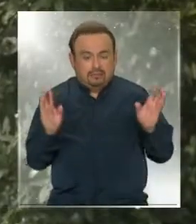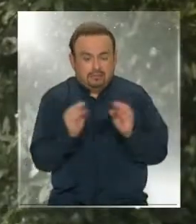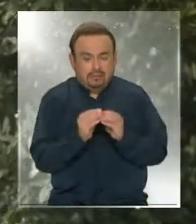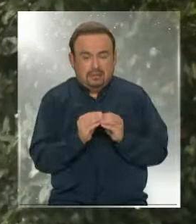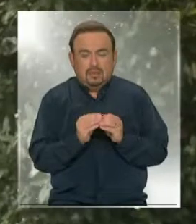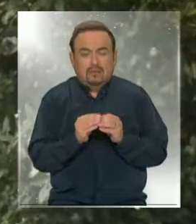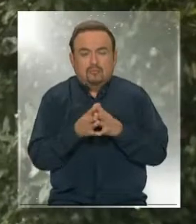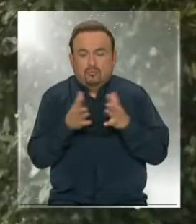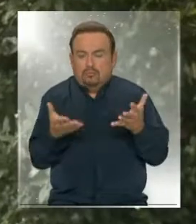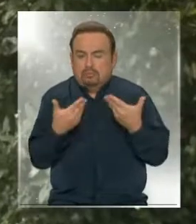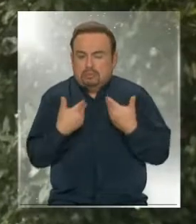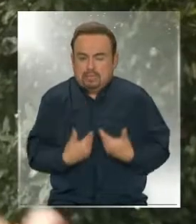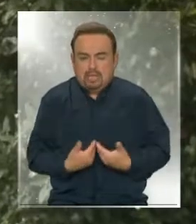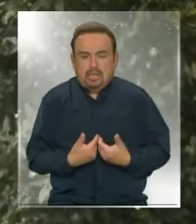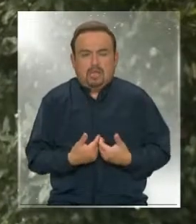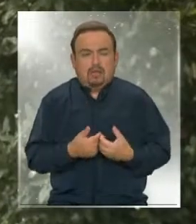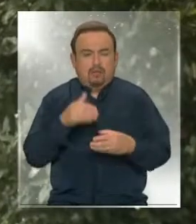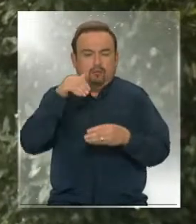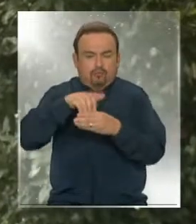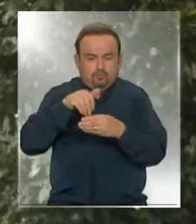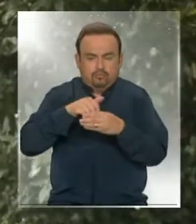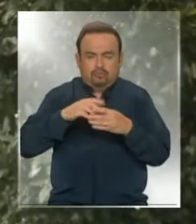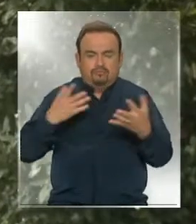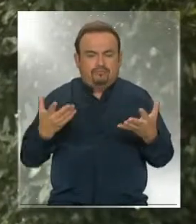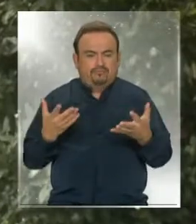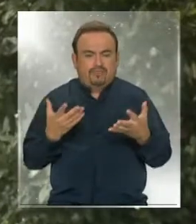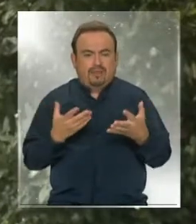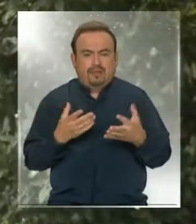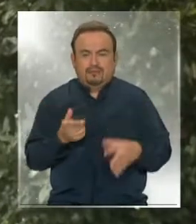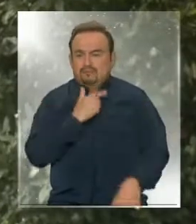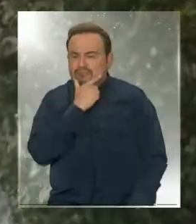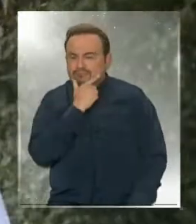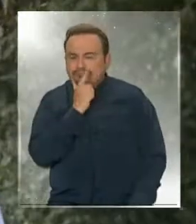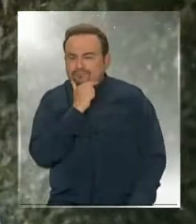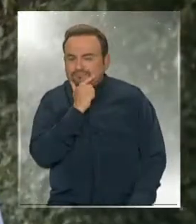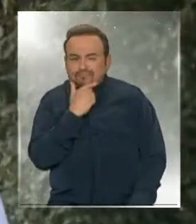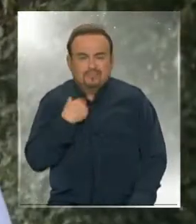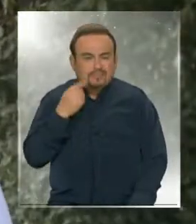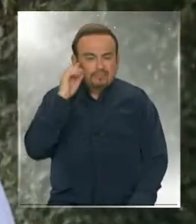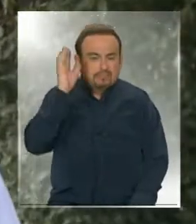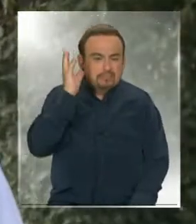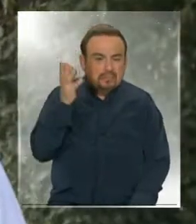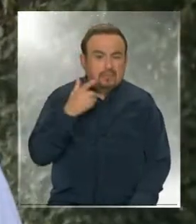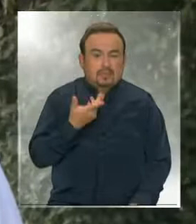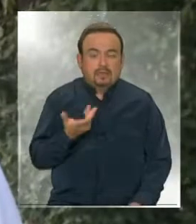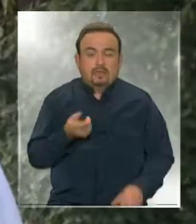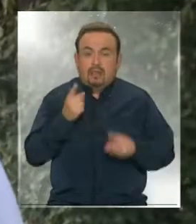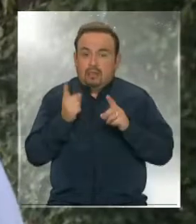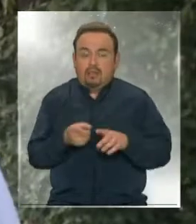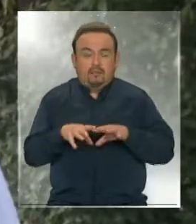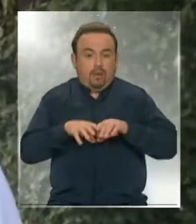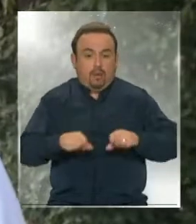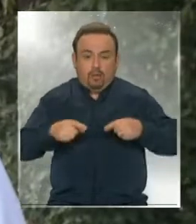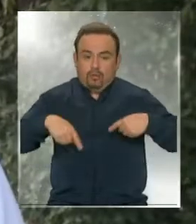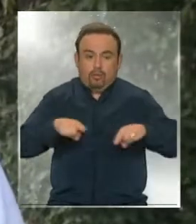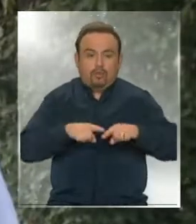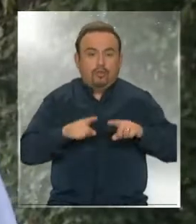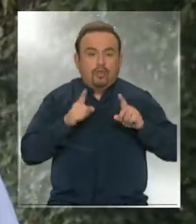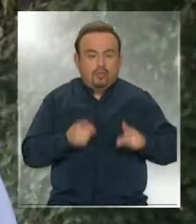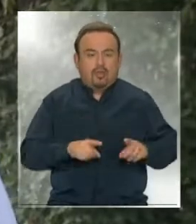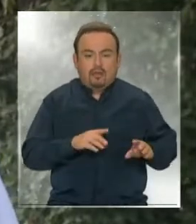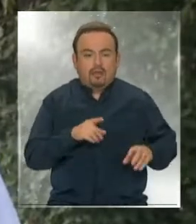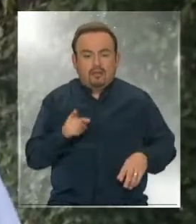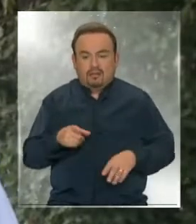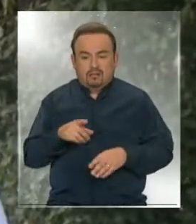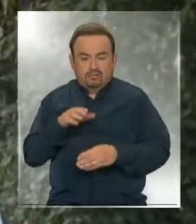demasiado recargado, está cruzado por la incertidumbre y también por el temor. Tanto gobierno como oposición van a tener que buscar un acuerdo y quizás ese acuerdo es no